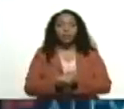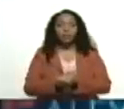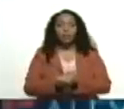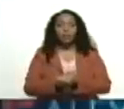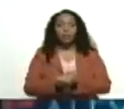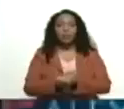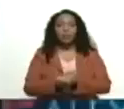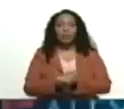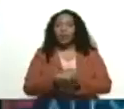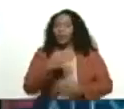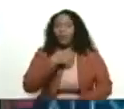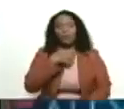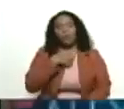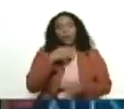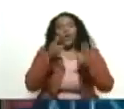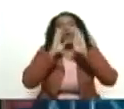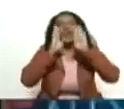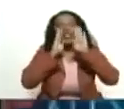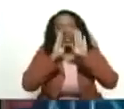no se los puedo decir.